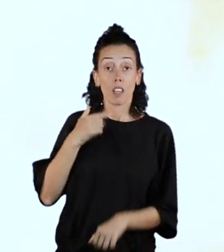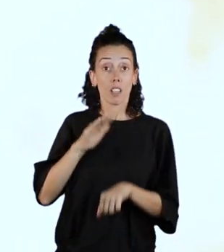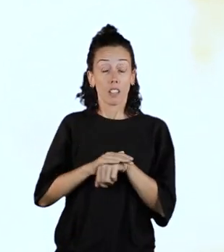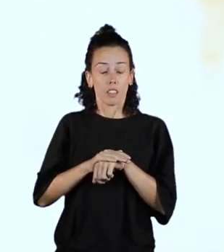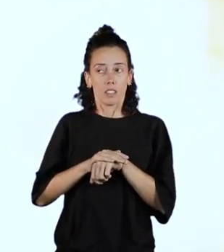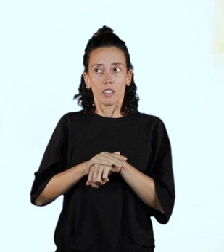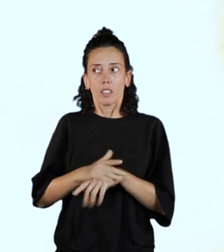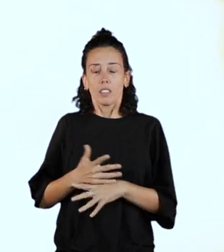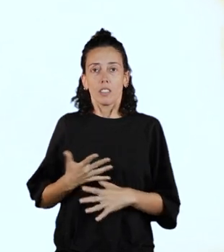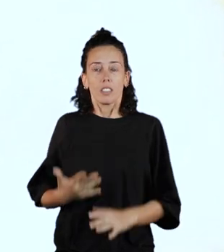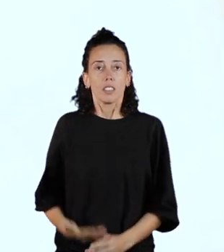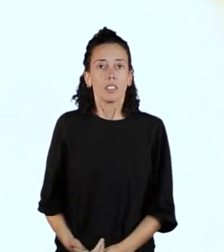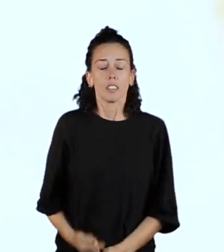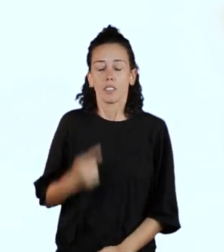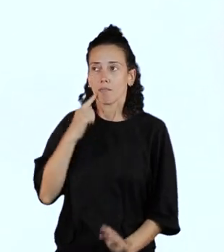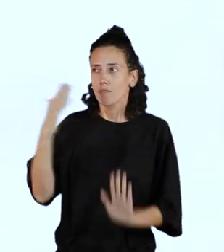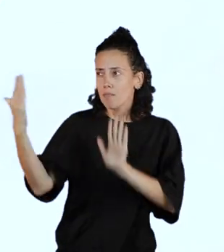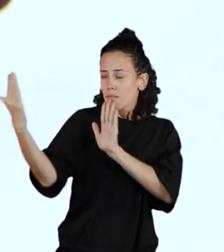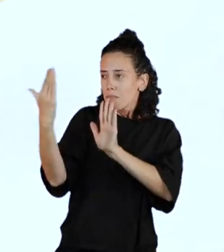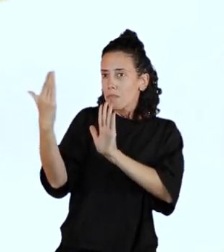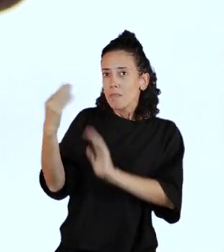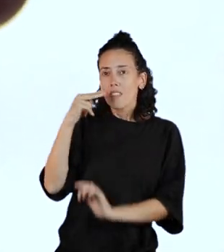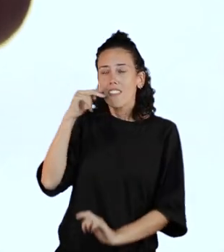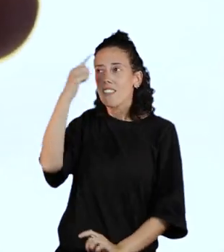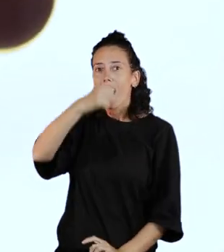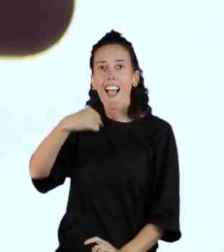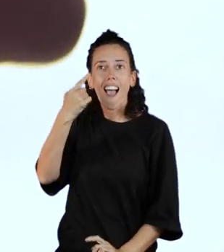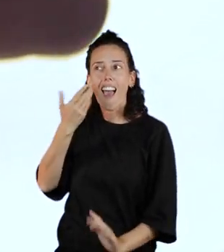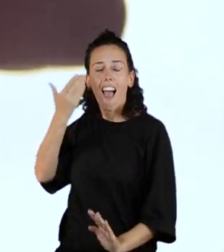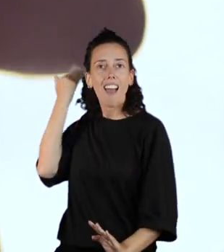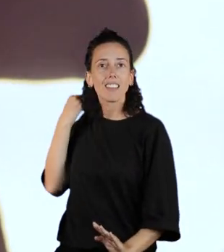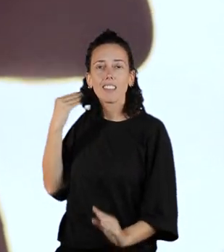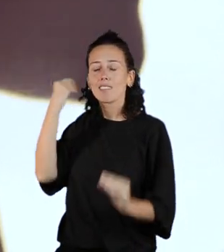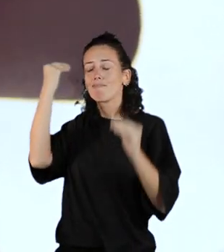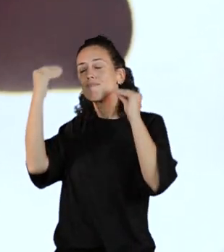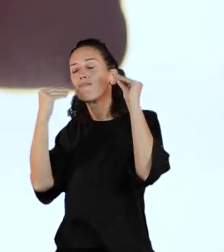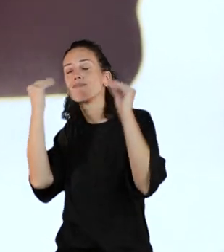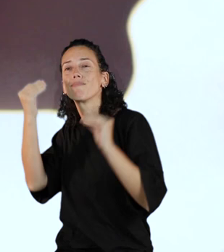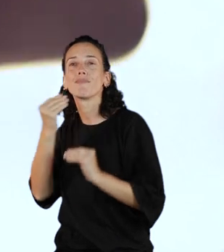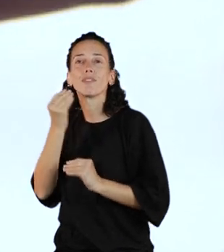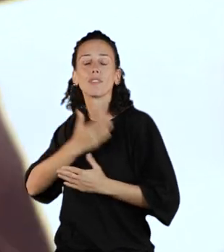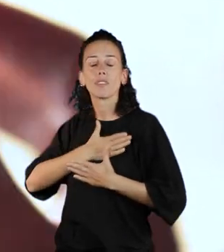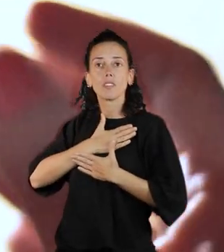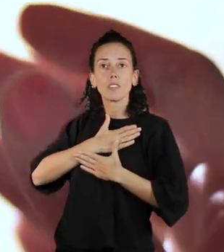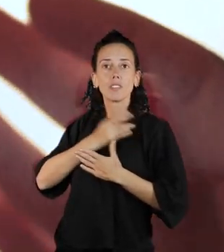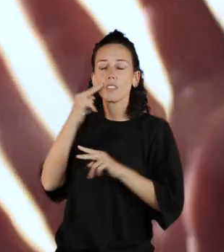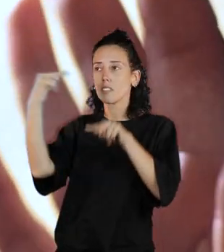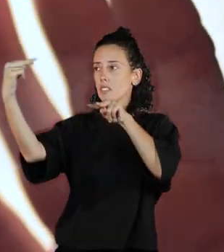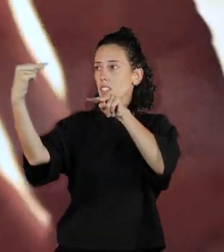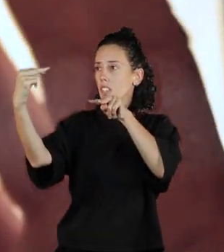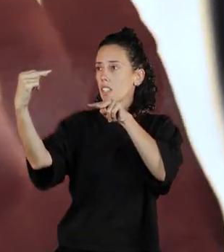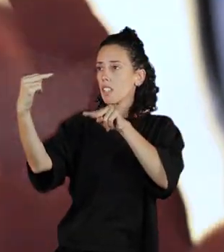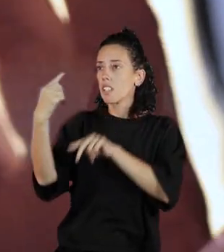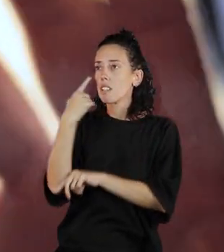Y fue en la cara de esa persona que idealicé y de ese amor,